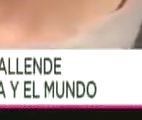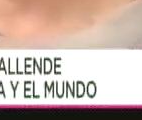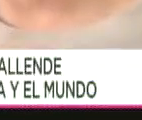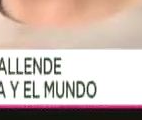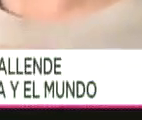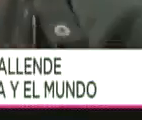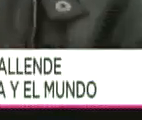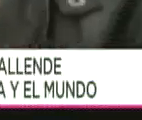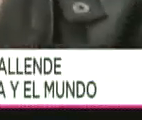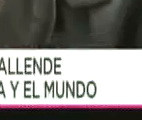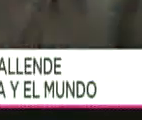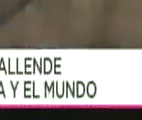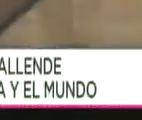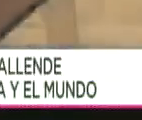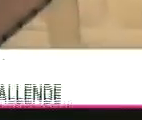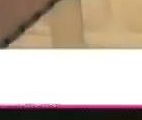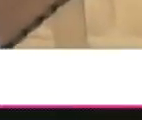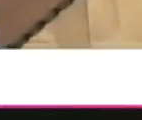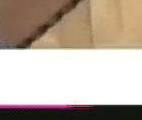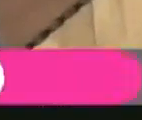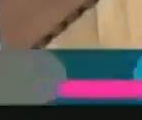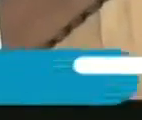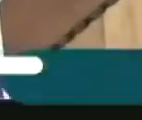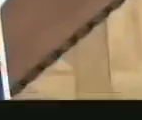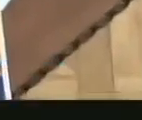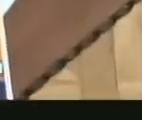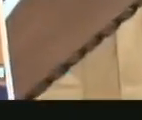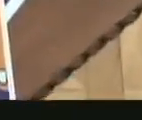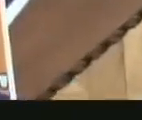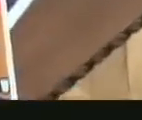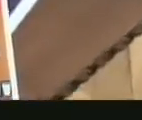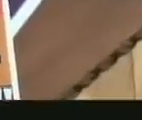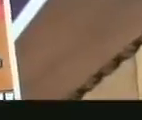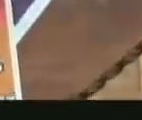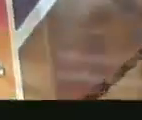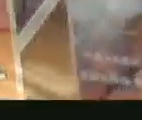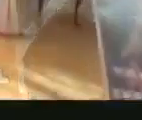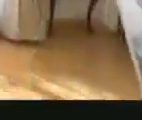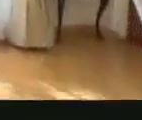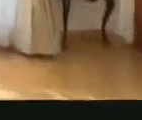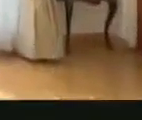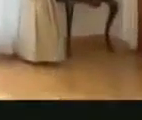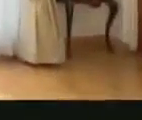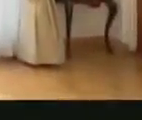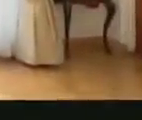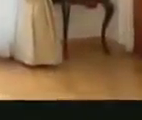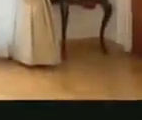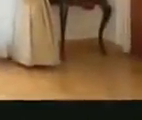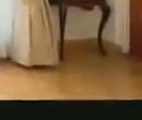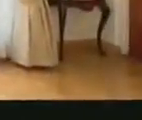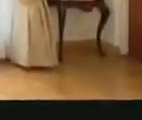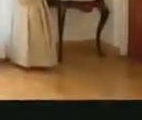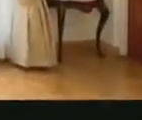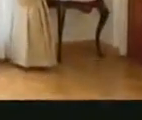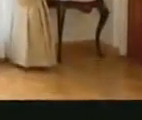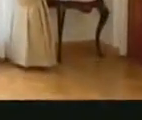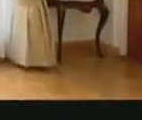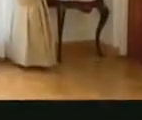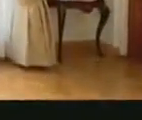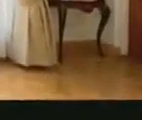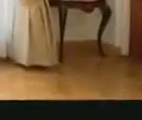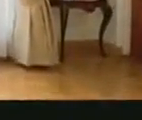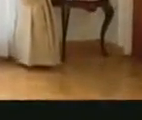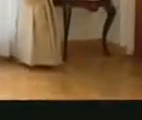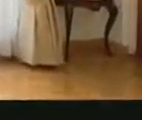¿no? Cosa que en Venezuela, pues, se resolvió bastante bien. ¿Qué le dice Pablo Sepúlveda, nieto de Salvador Allende, al pueblo